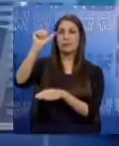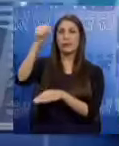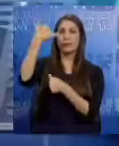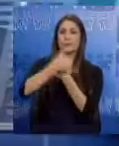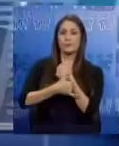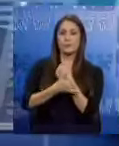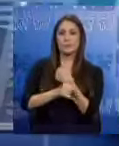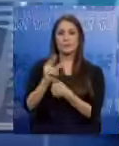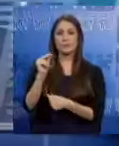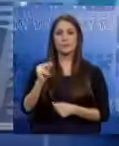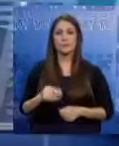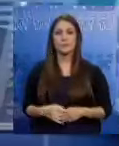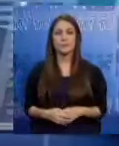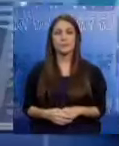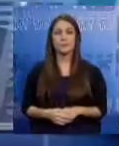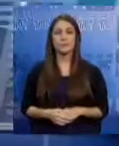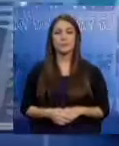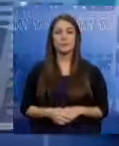paraísos fiscales.